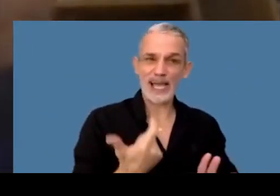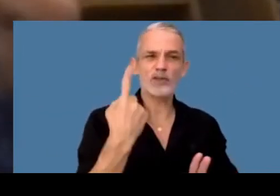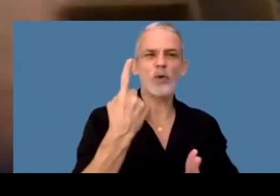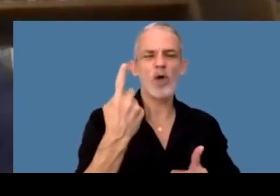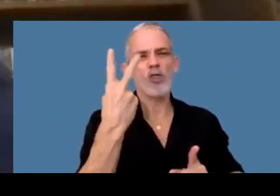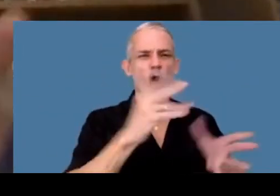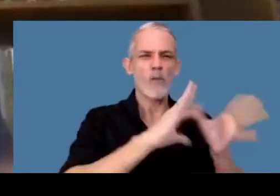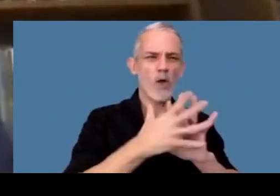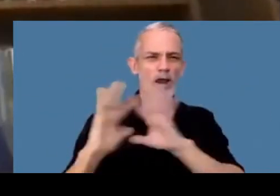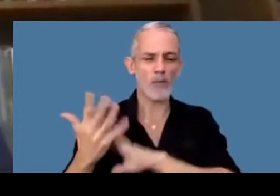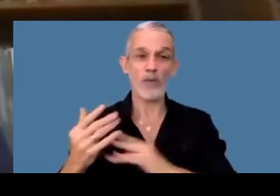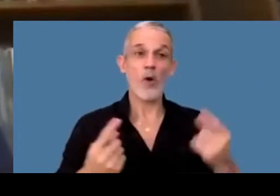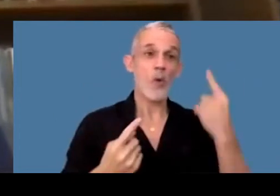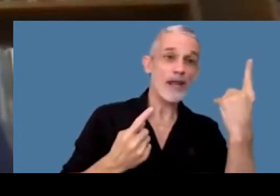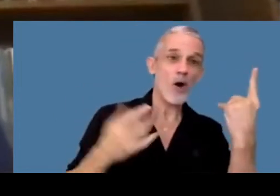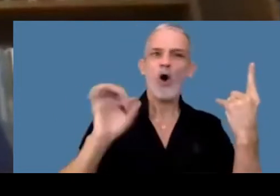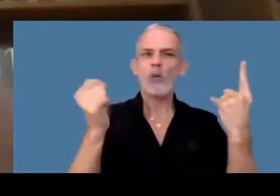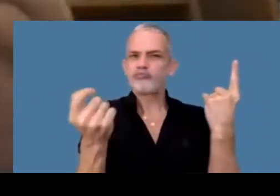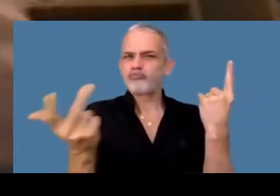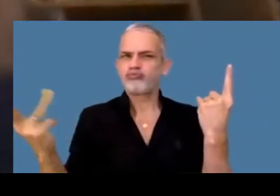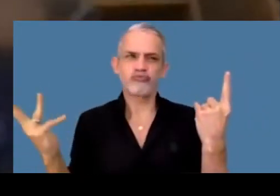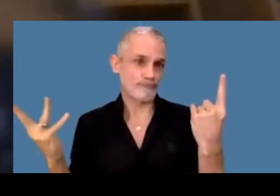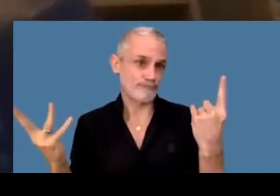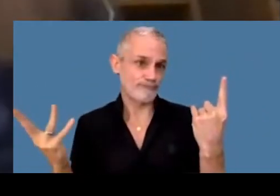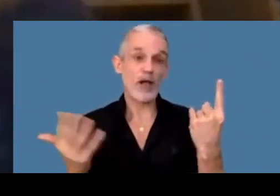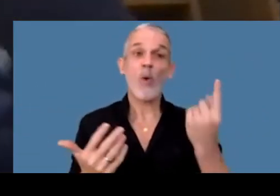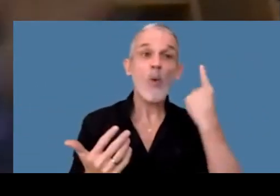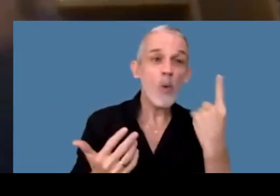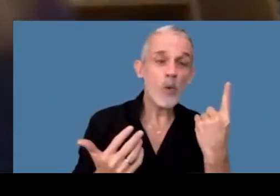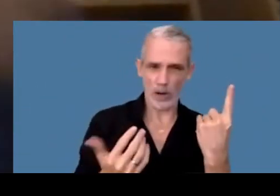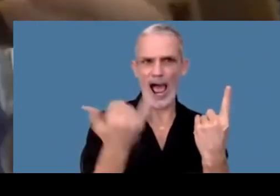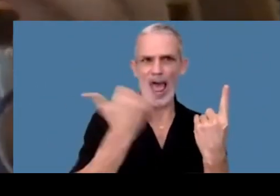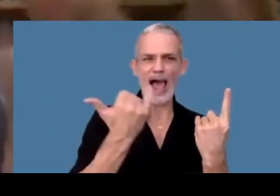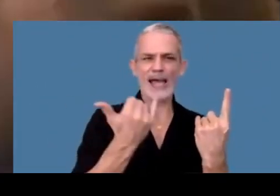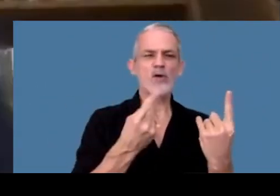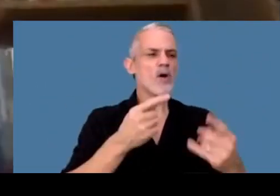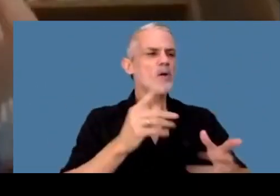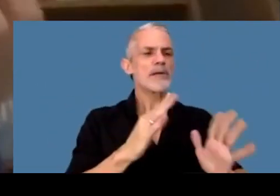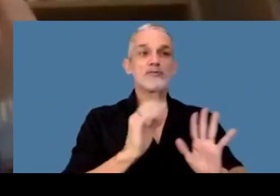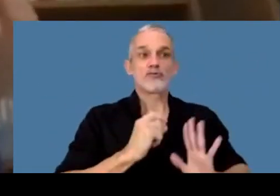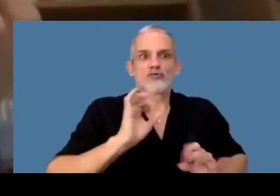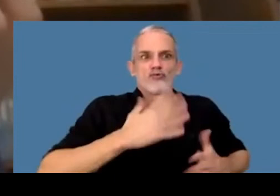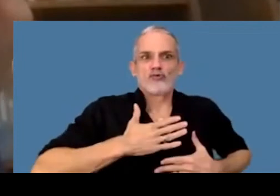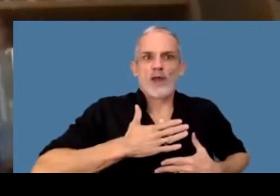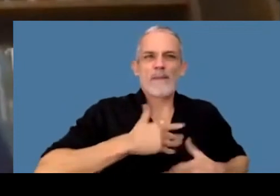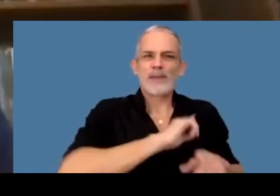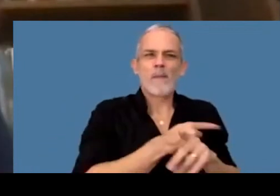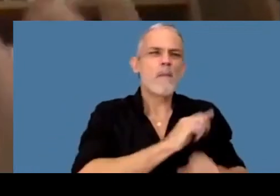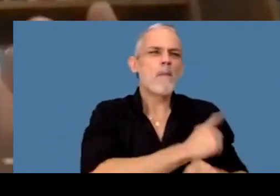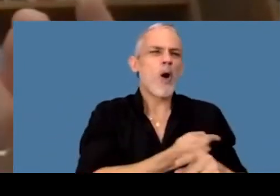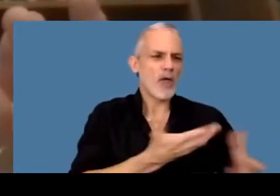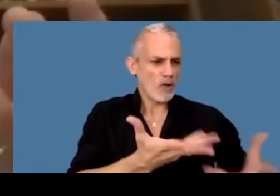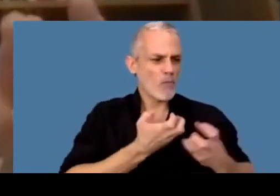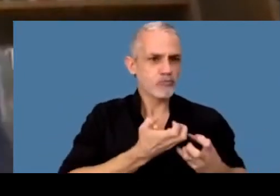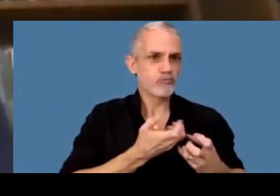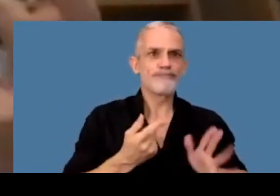modelos, unicidad o pluralidad. Unicidad es cuando uno tiene ciertas facultades exclusivas para concentrar el poder sindical y evitar